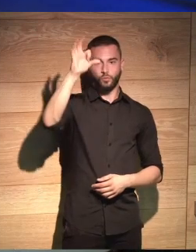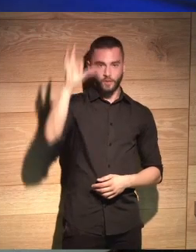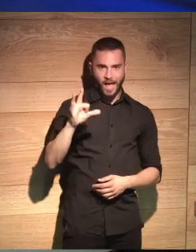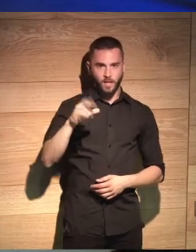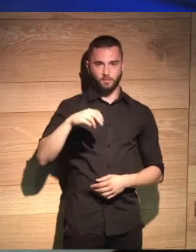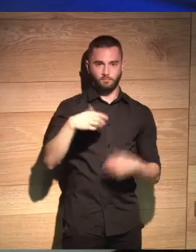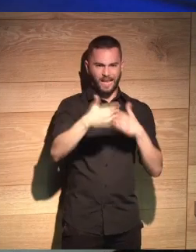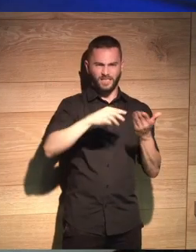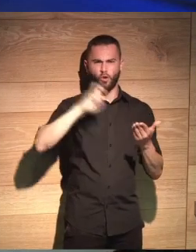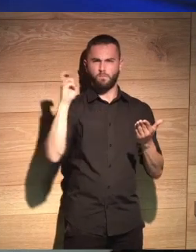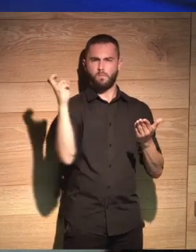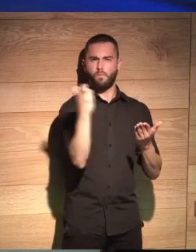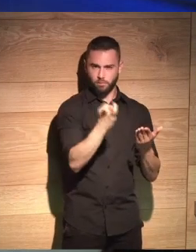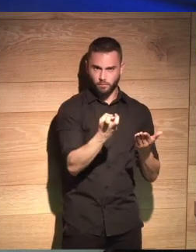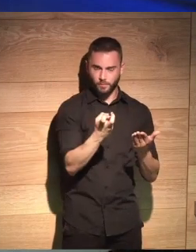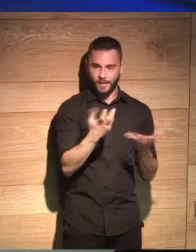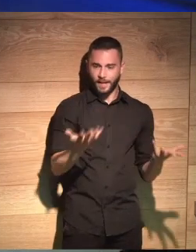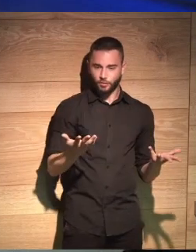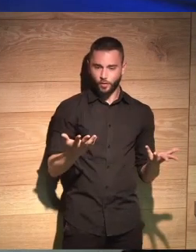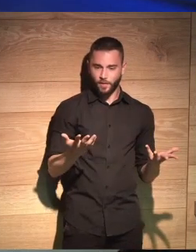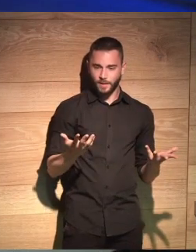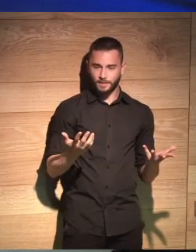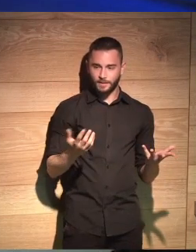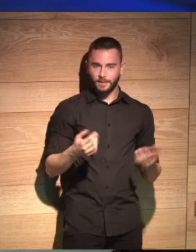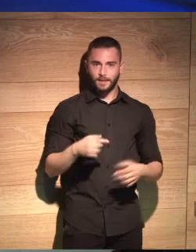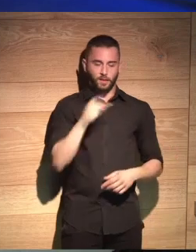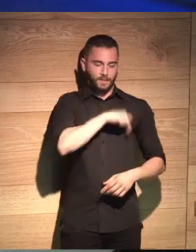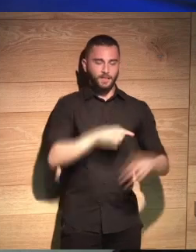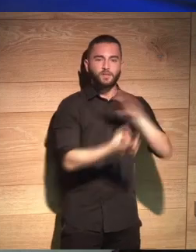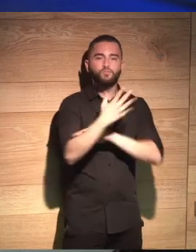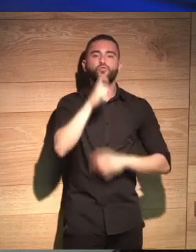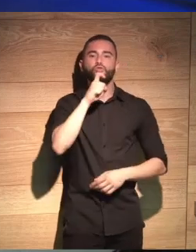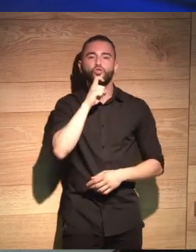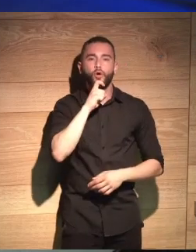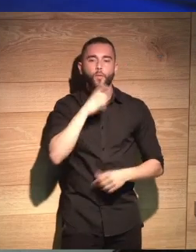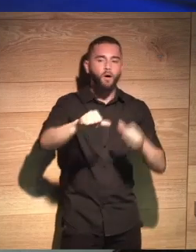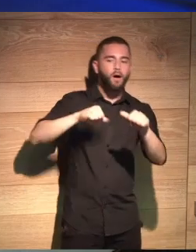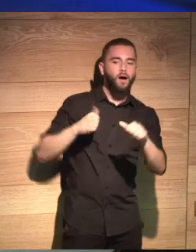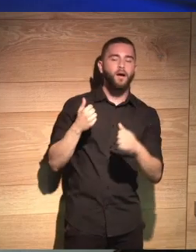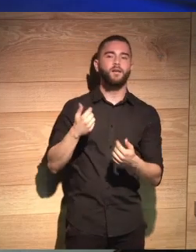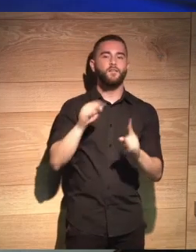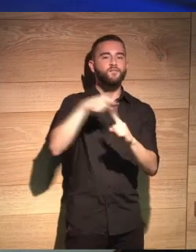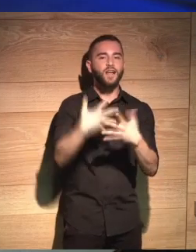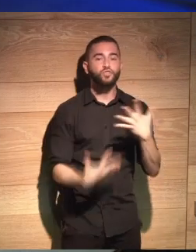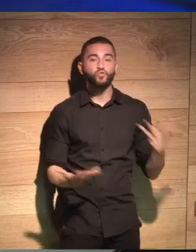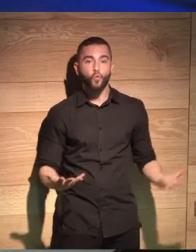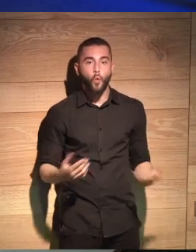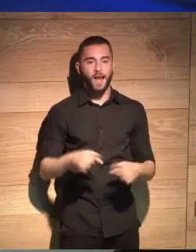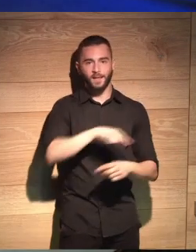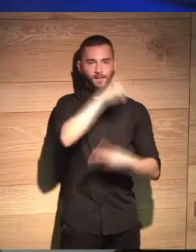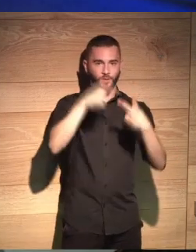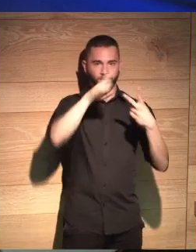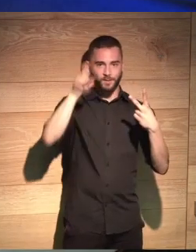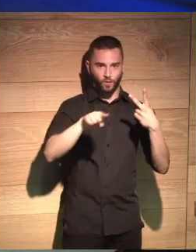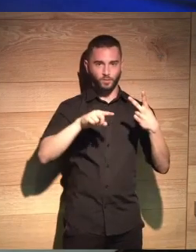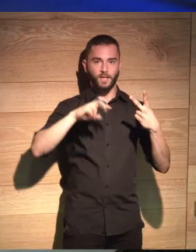Primero, que me digáis ¿qué os ha provocado eso? Leyendo, ¿qué habéis sentido eso? Y luego, en segundo lugar, si sois conscientes de